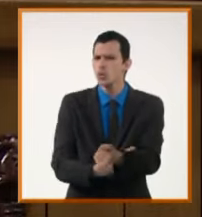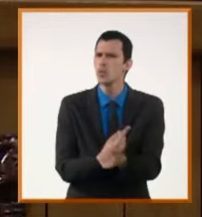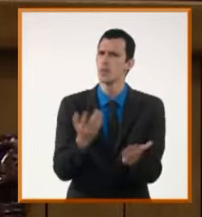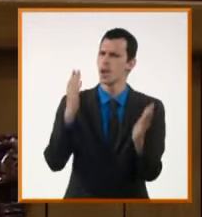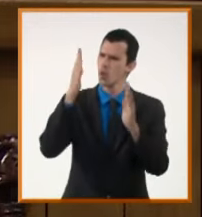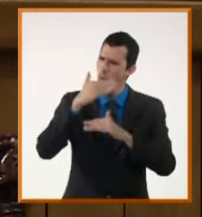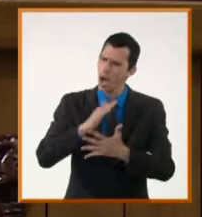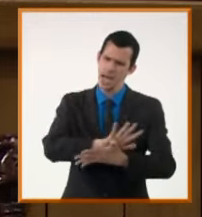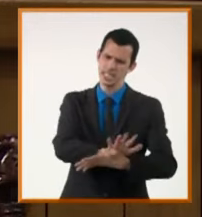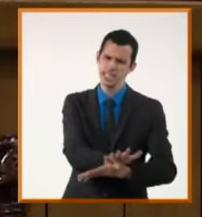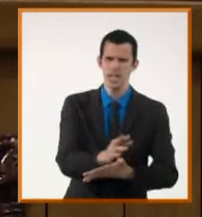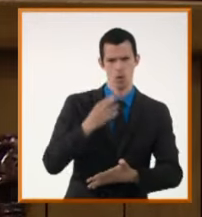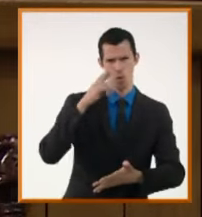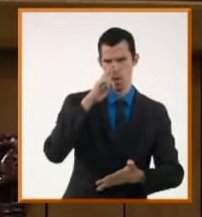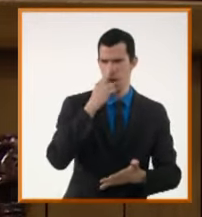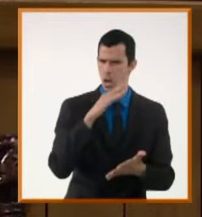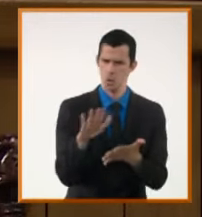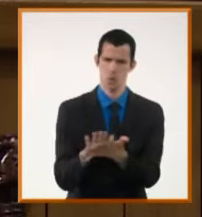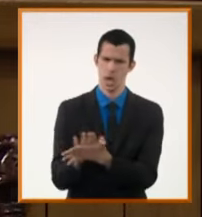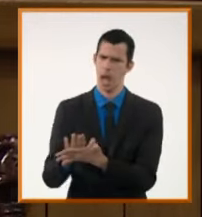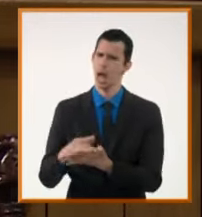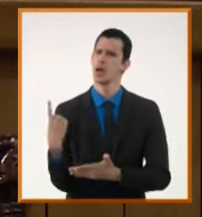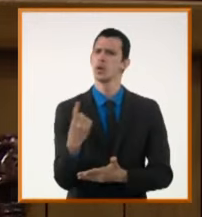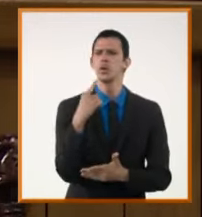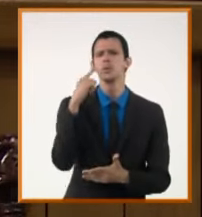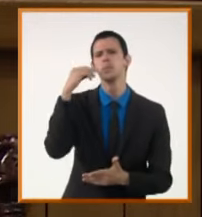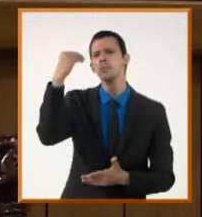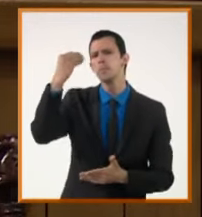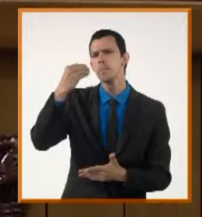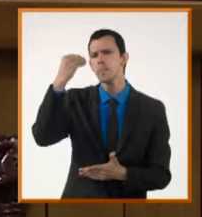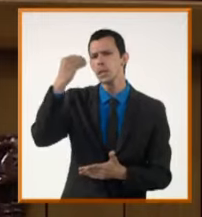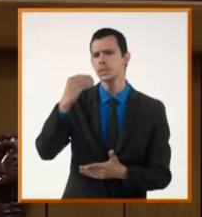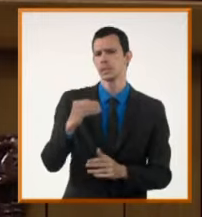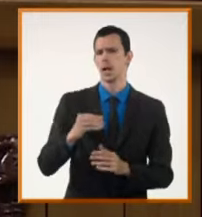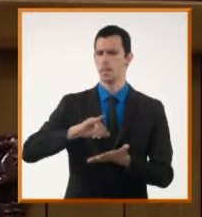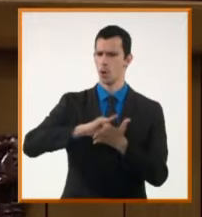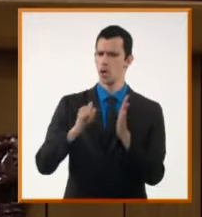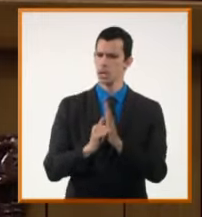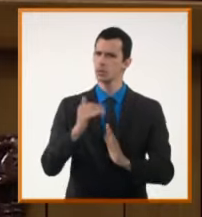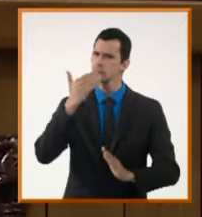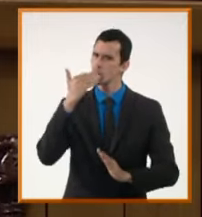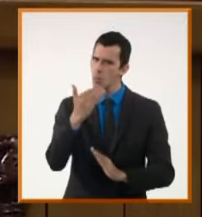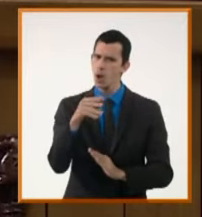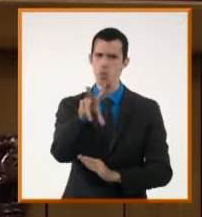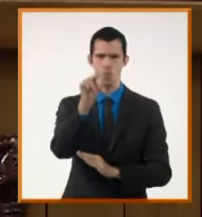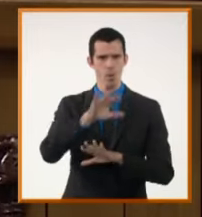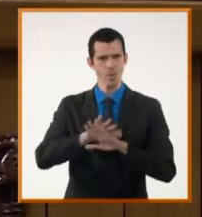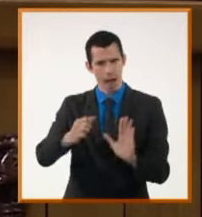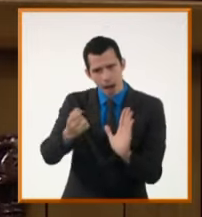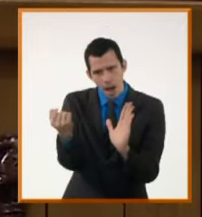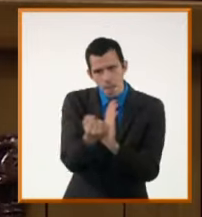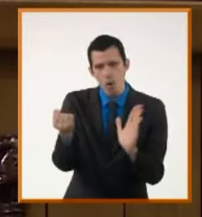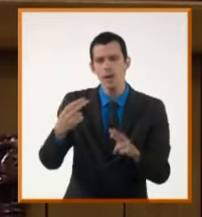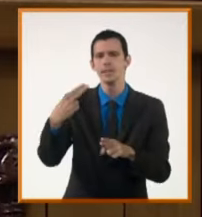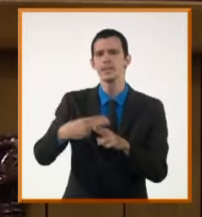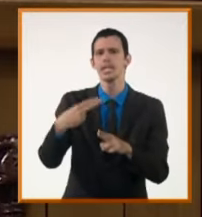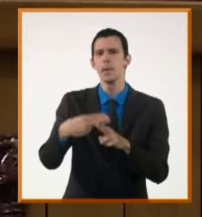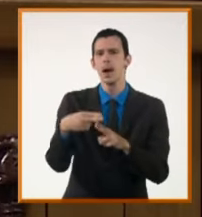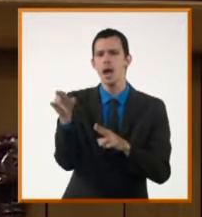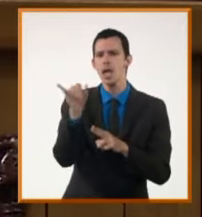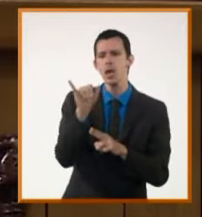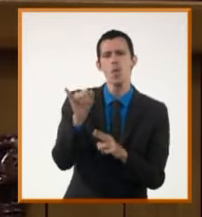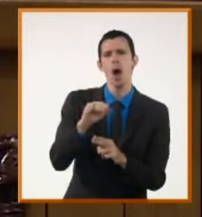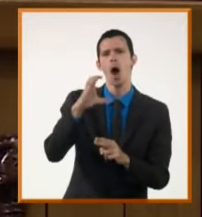lo que le llamamos el Observatorio Color Cubano, como parte de ese programa, para ir en contra de